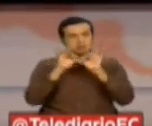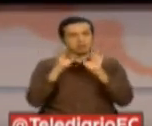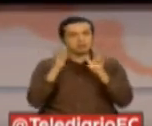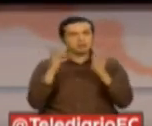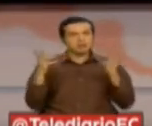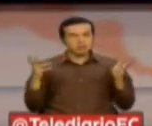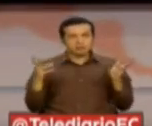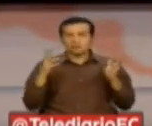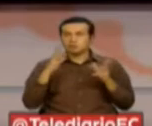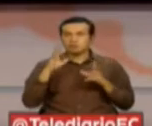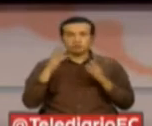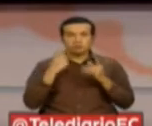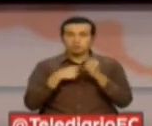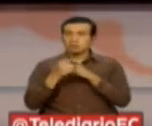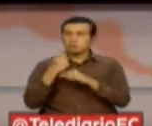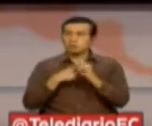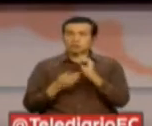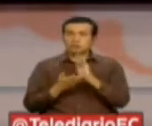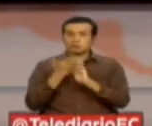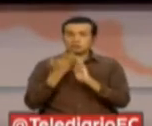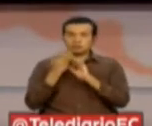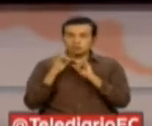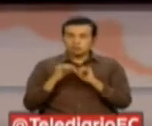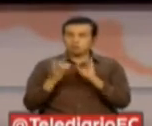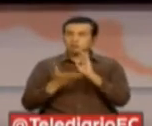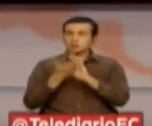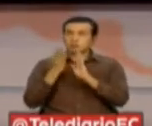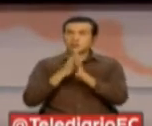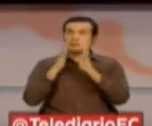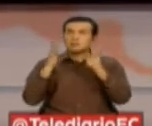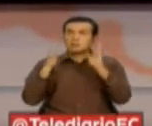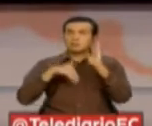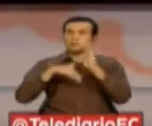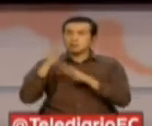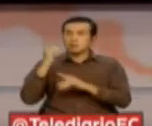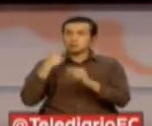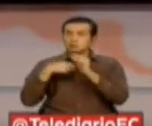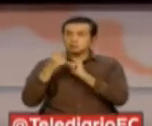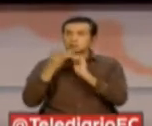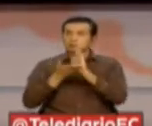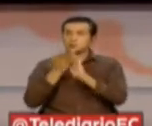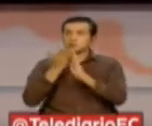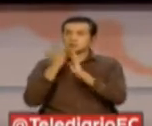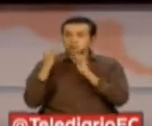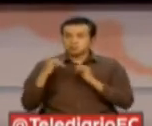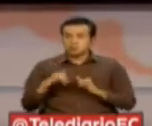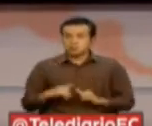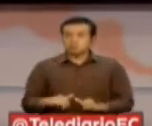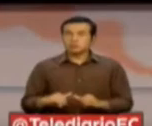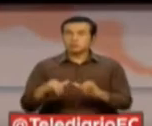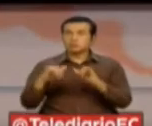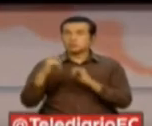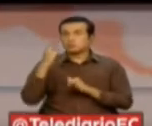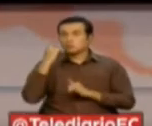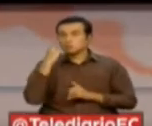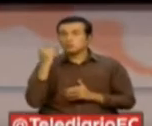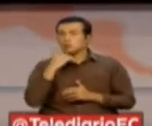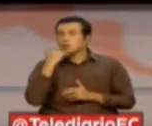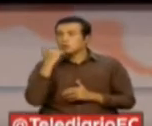que es que las exportaciones crezcan se mantengan crezcan en volumen se pueda paliar la pérdida de competitividad mientras buscamos